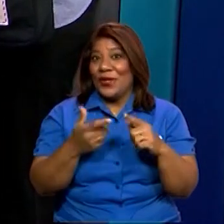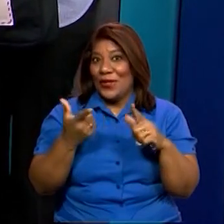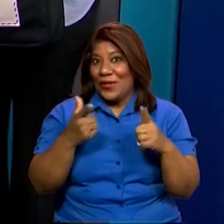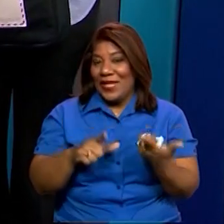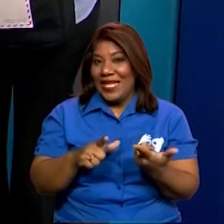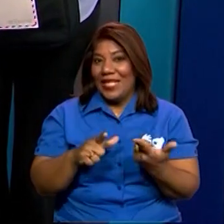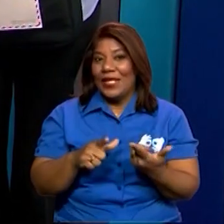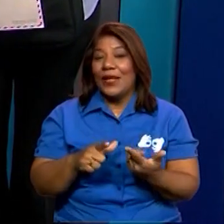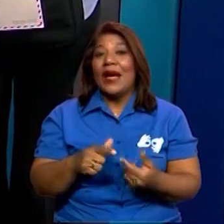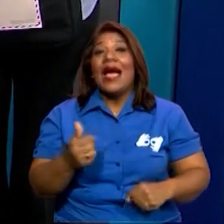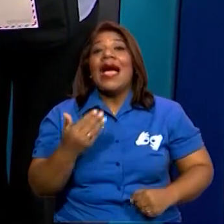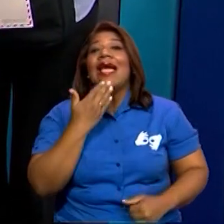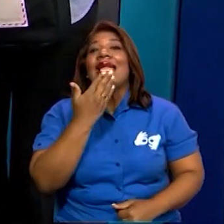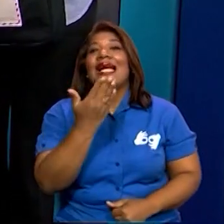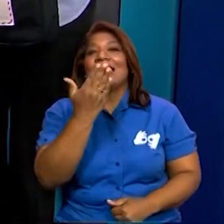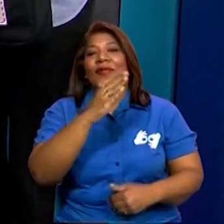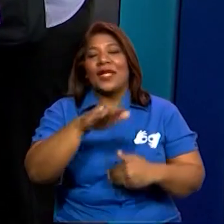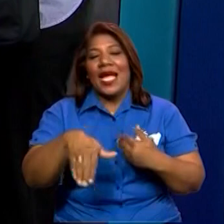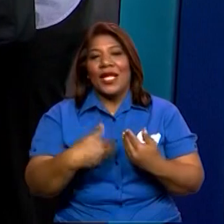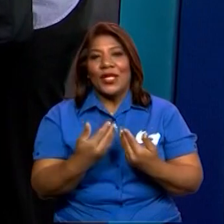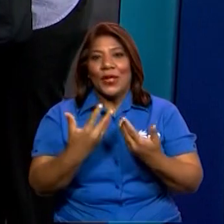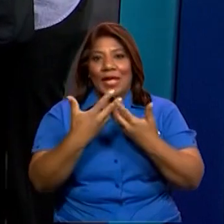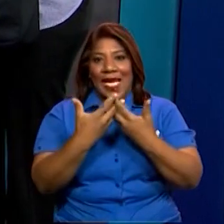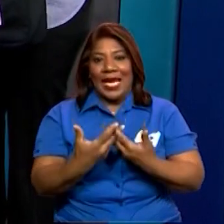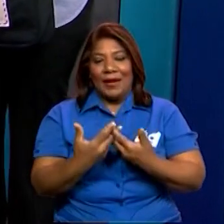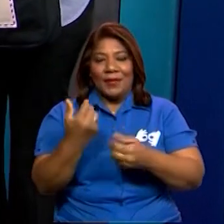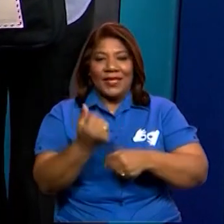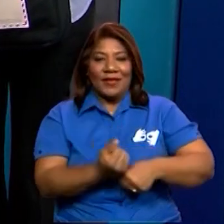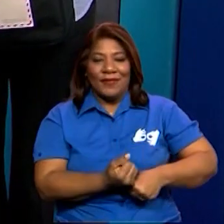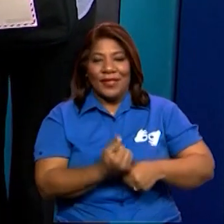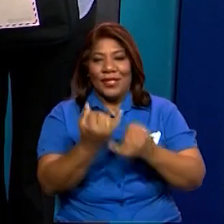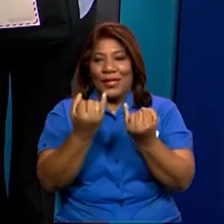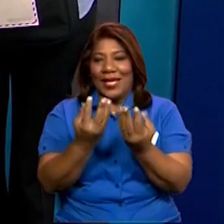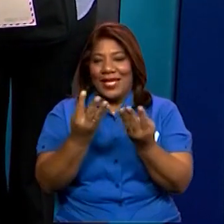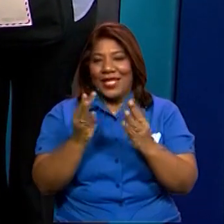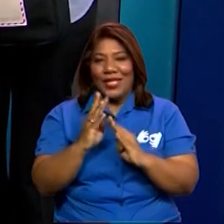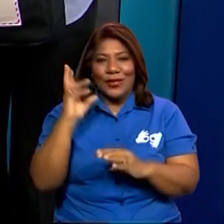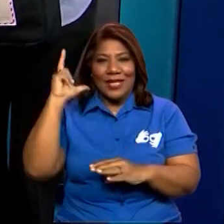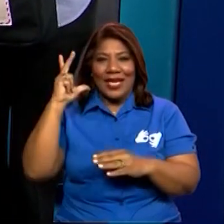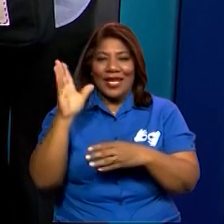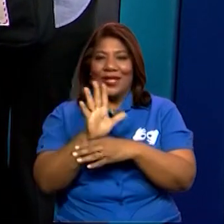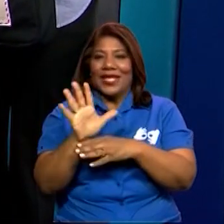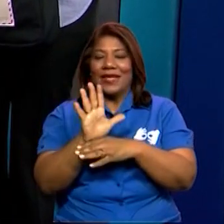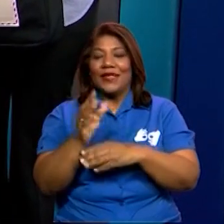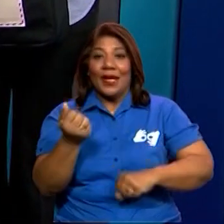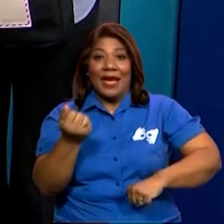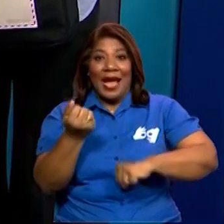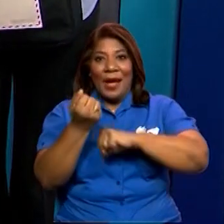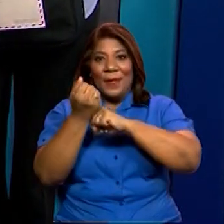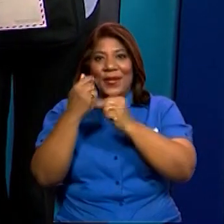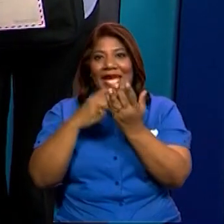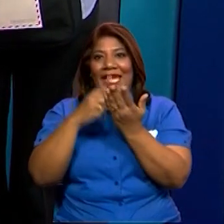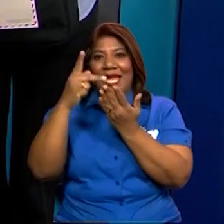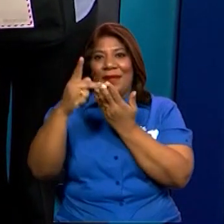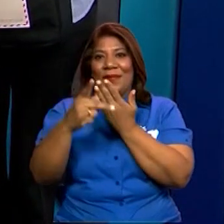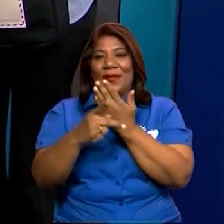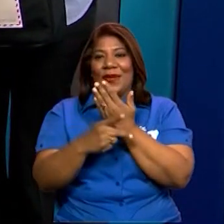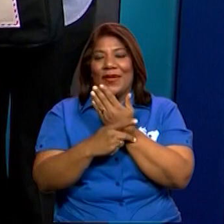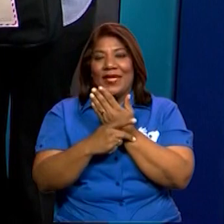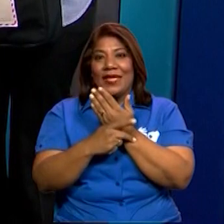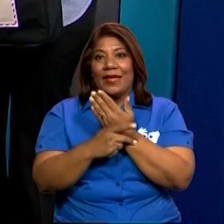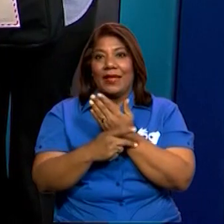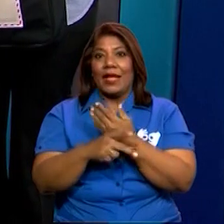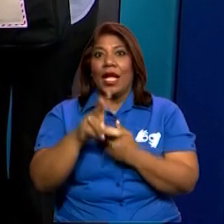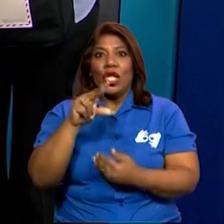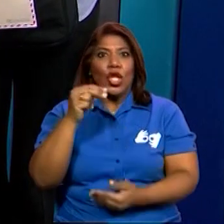apoyan este proyecto. Fundaciones, radioemisoras y televisoras. Y si